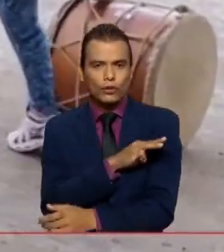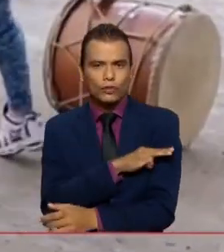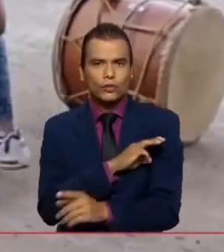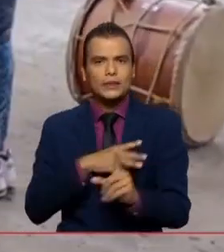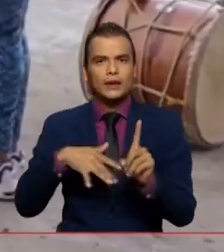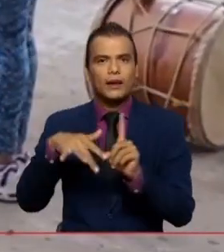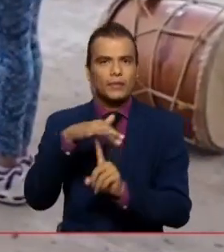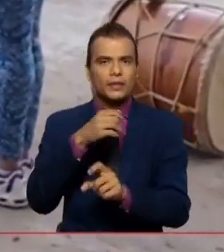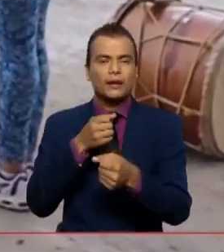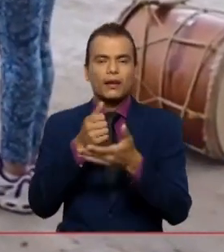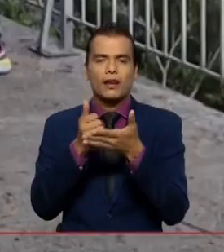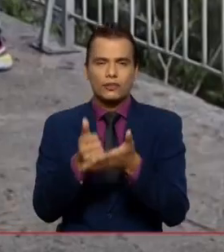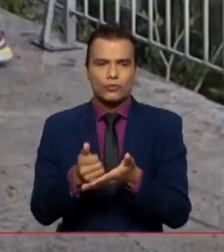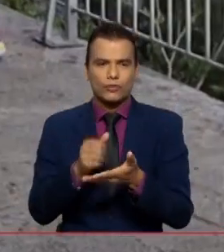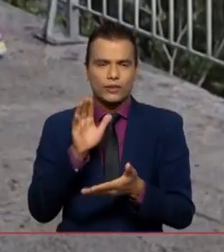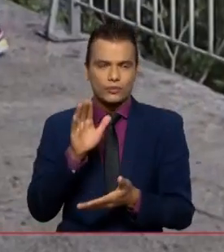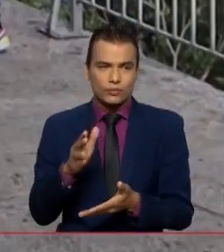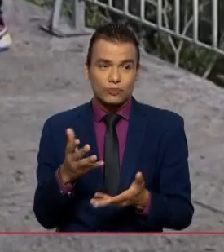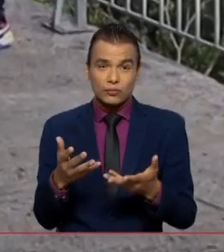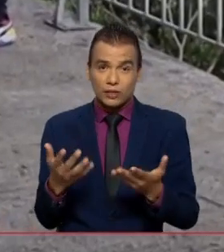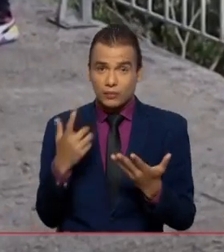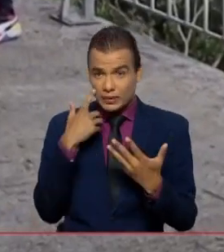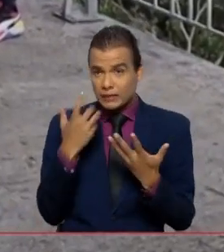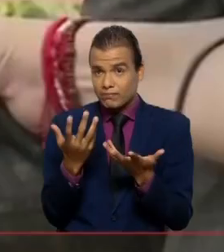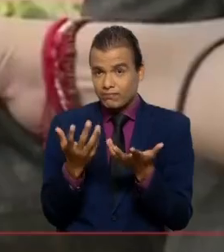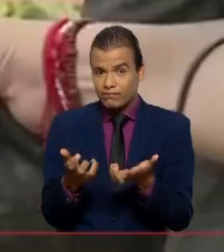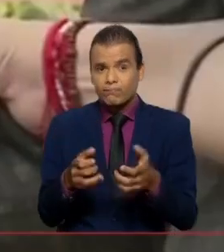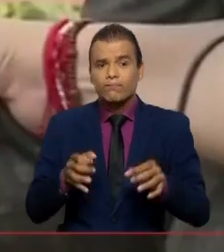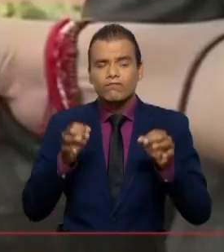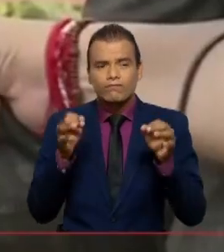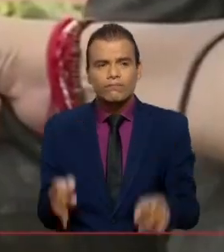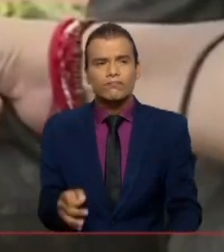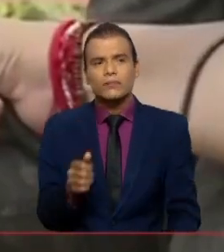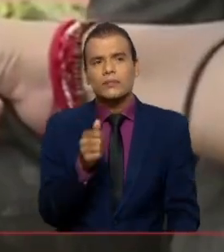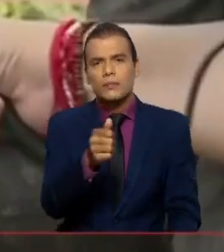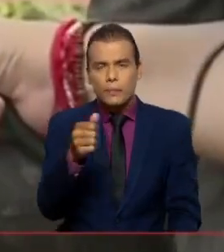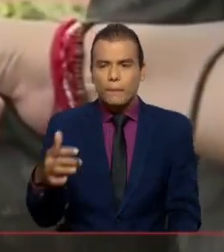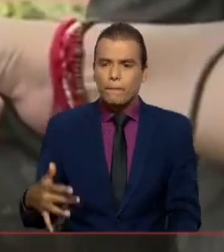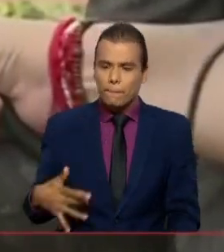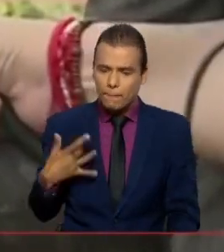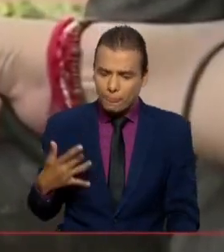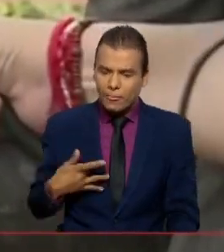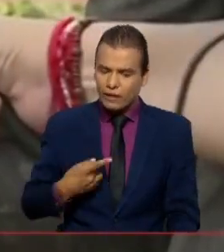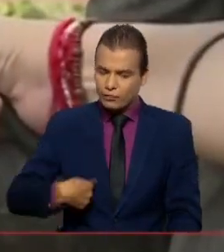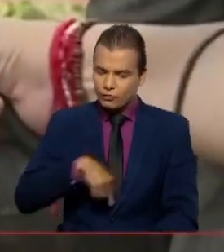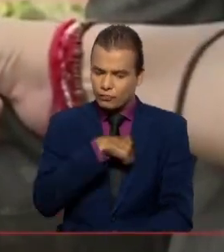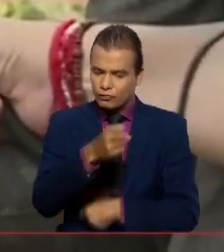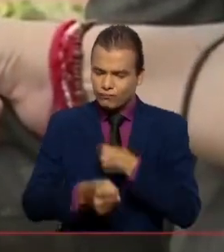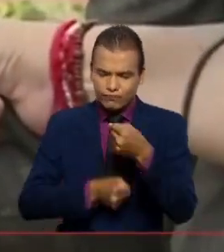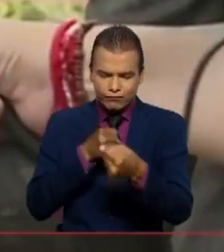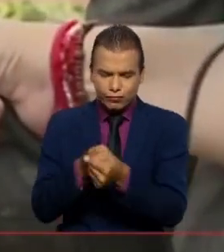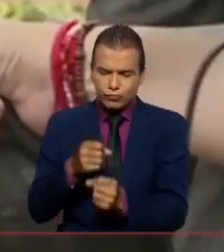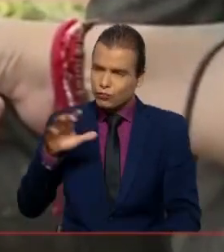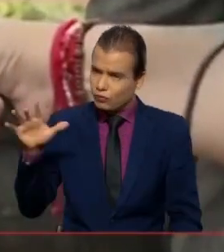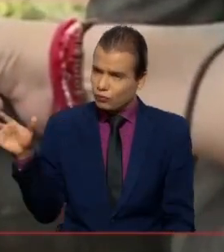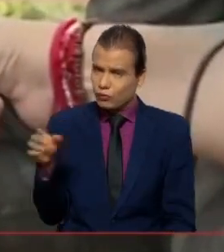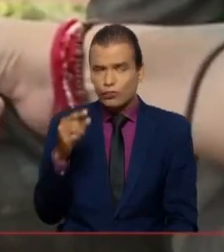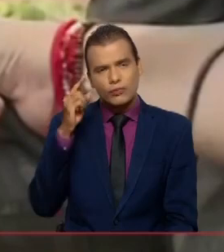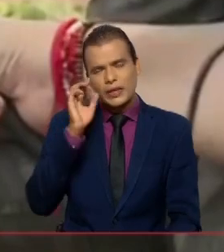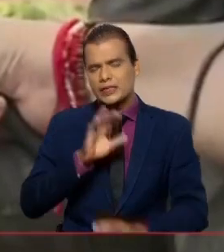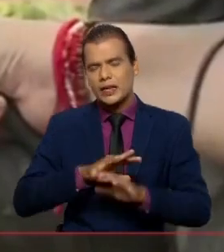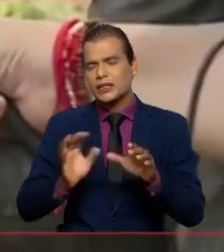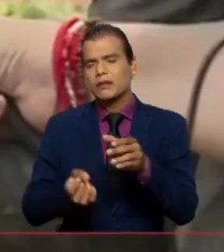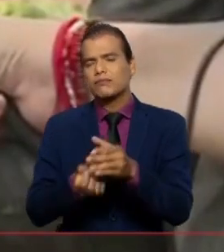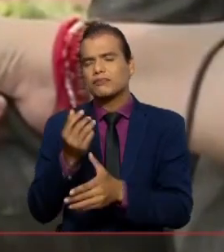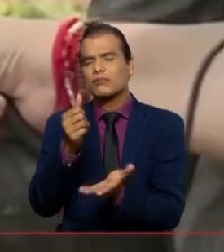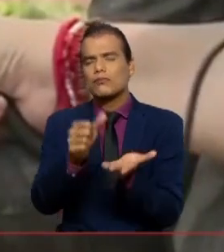Queremos visualizar y que ellos sientan que estamos con ellos, que no solamente es crear el